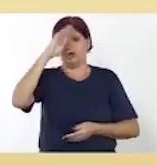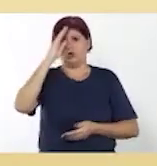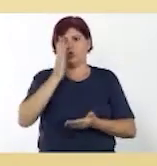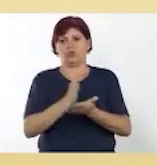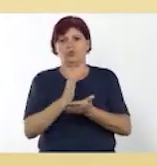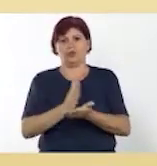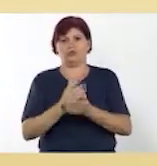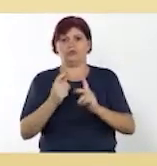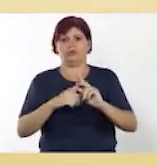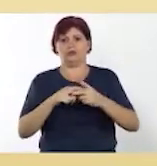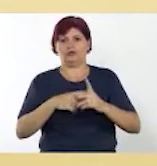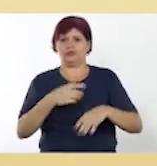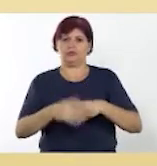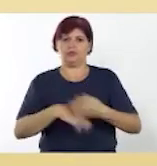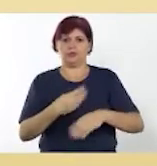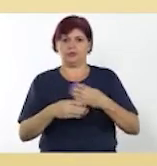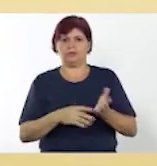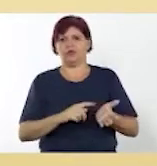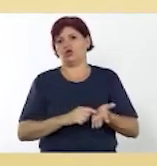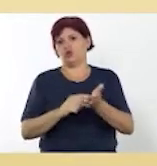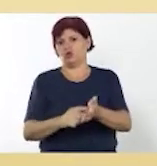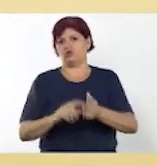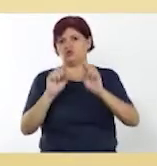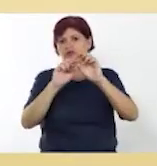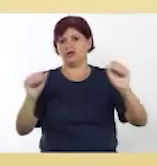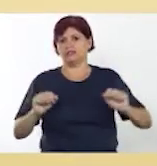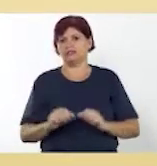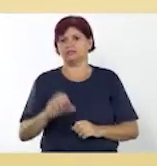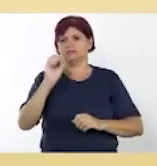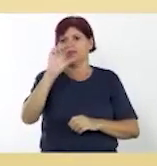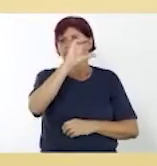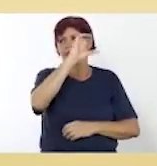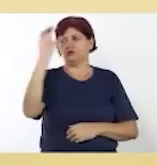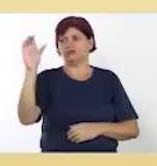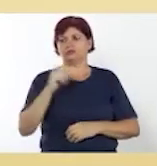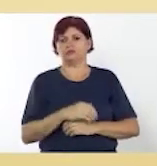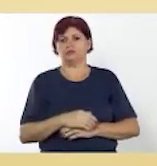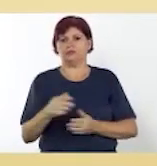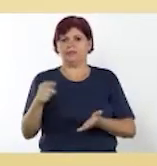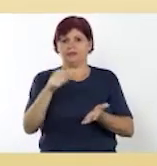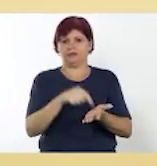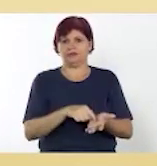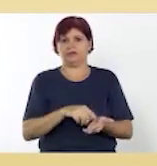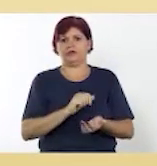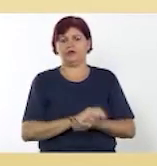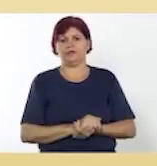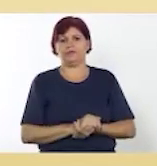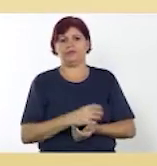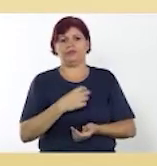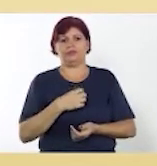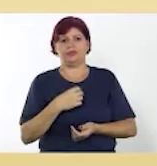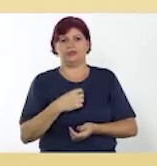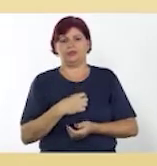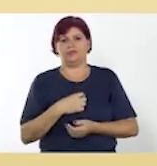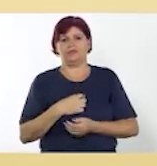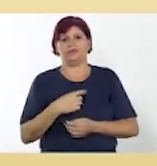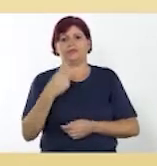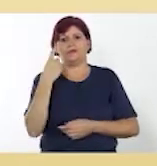Cubeduca relacionadas con la resolución de problemas que conducen a sistemas de ecuaciones. Hasta